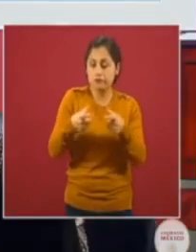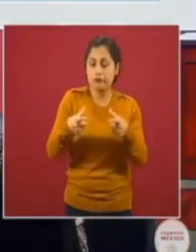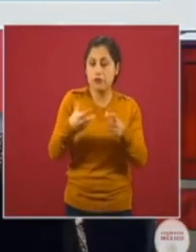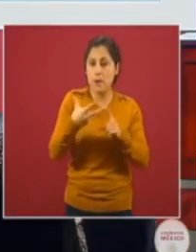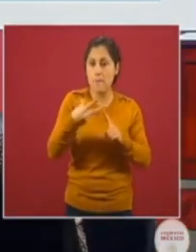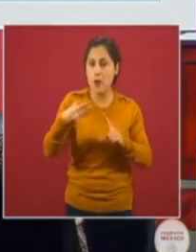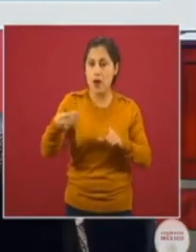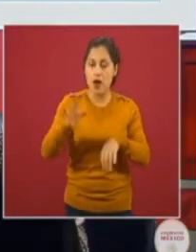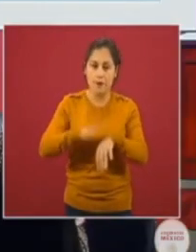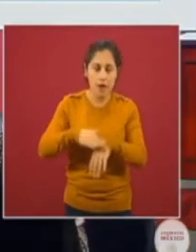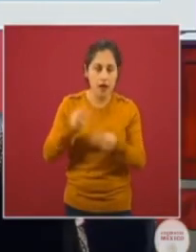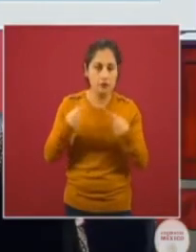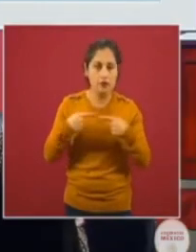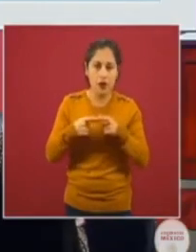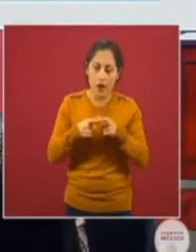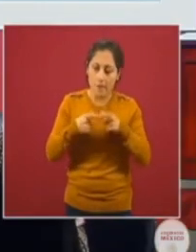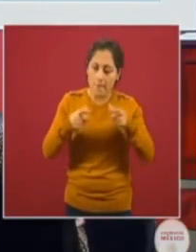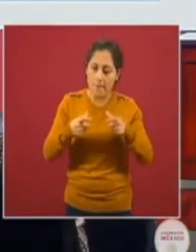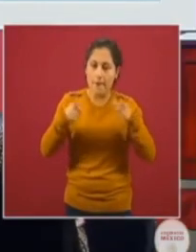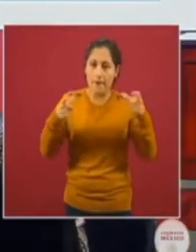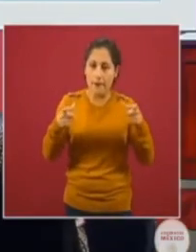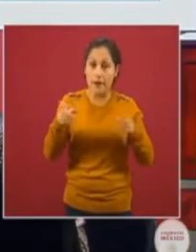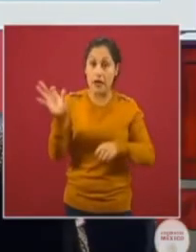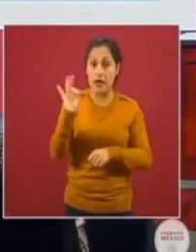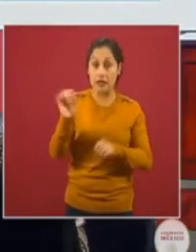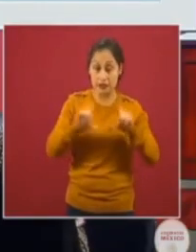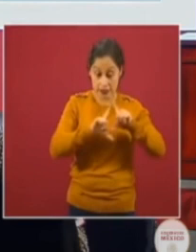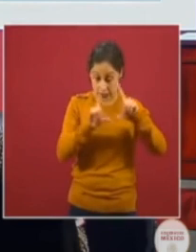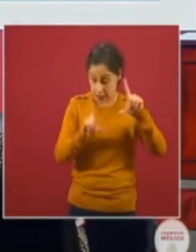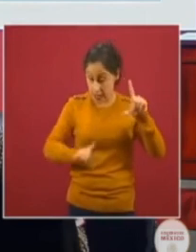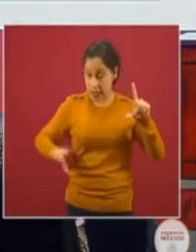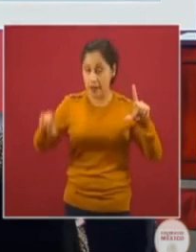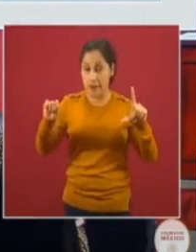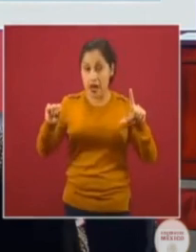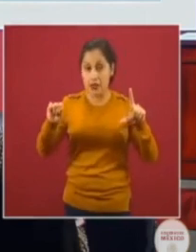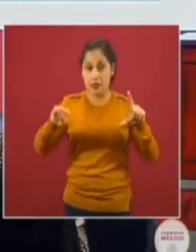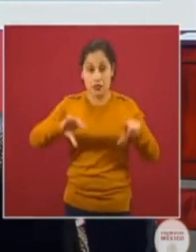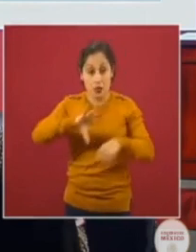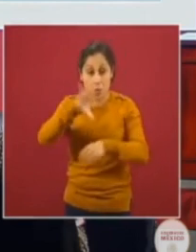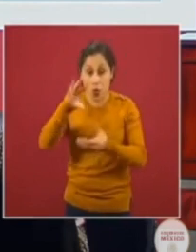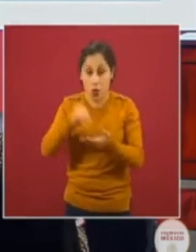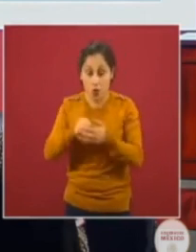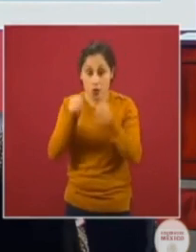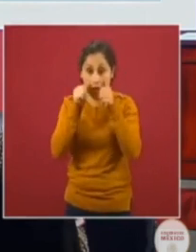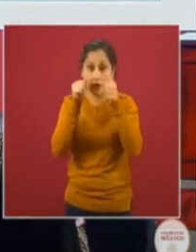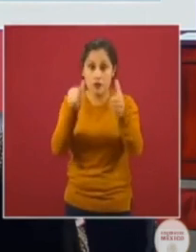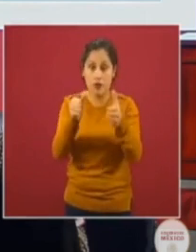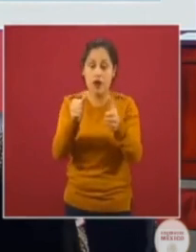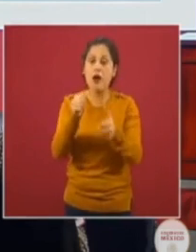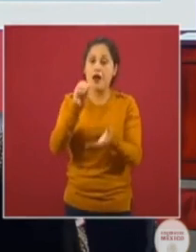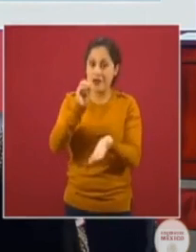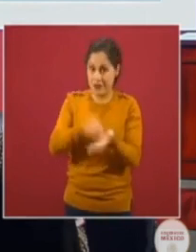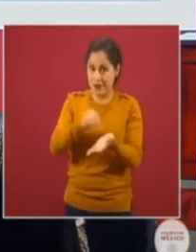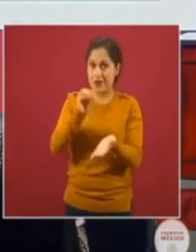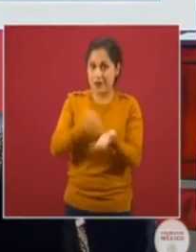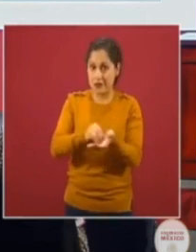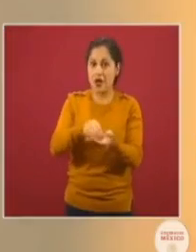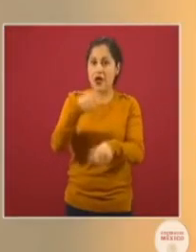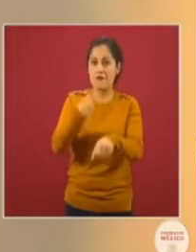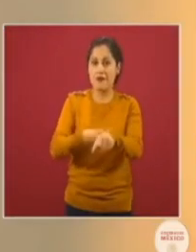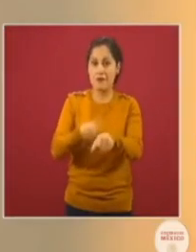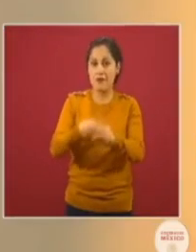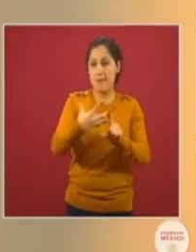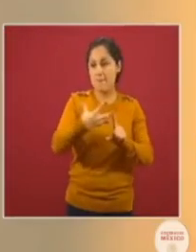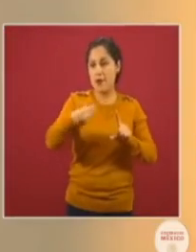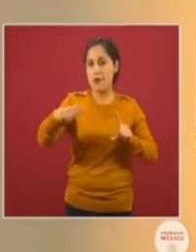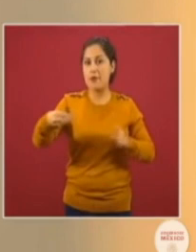efectivamente, si lo vemos como país en conjunto, todavía está en una fase de crecimiento la epidemia. Pero ahora que lo veamos de